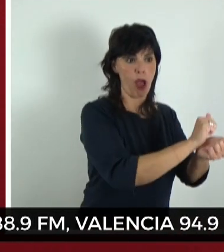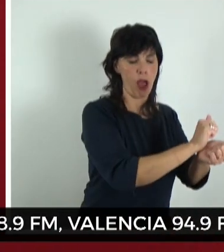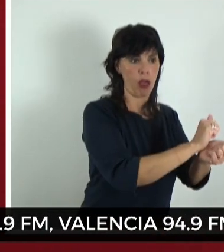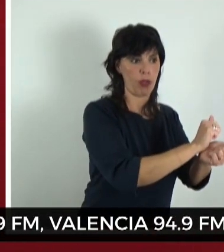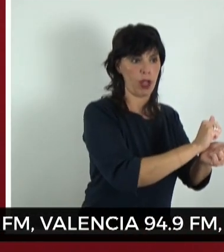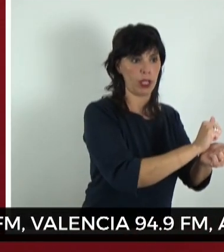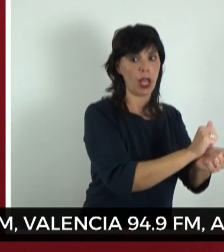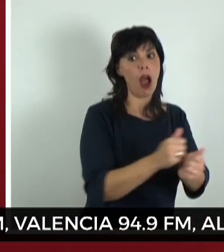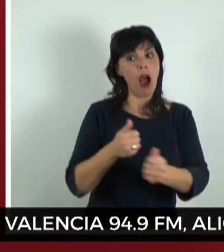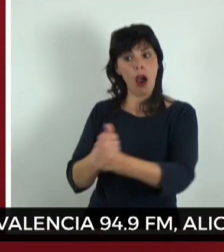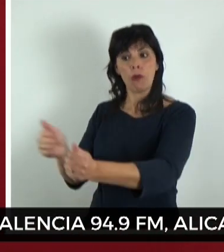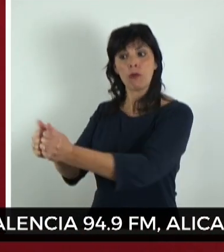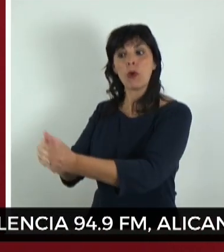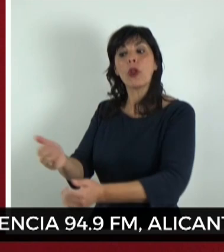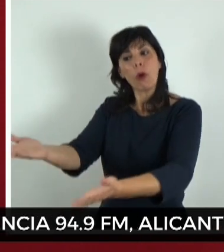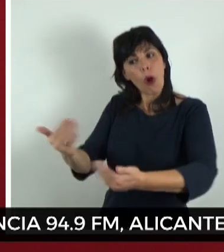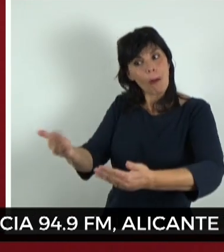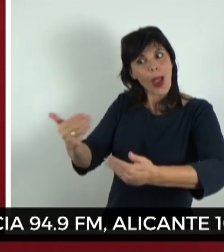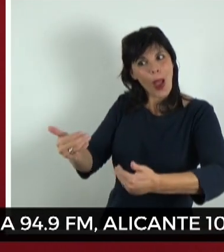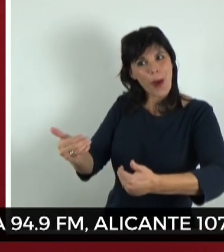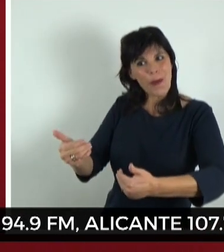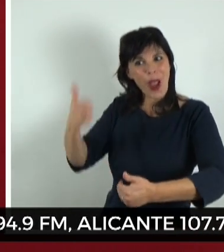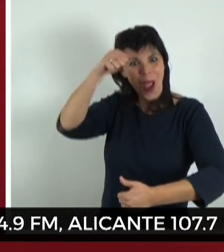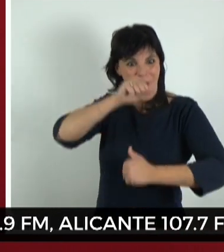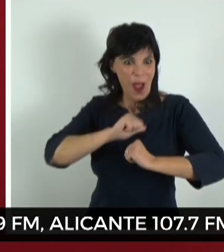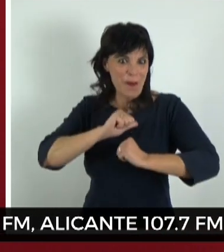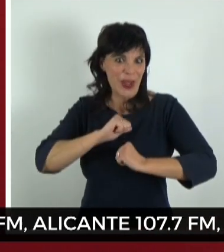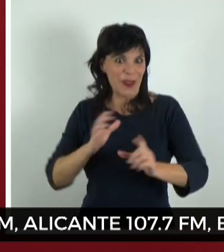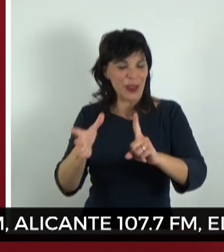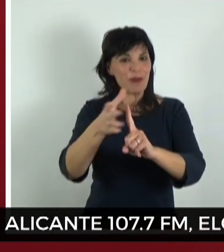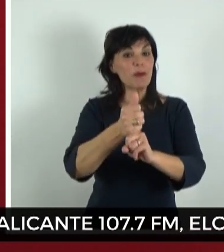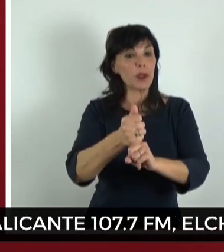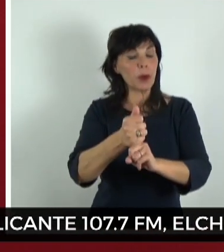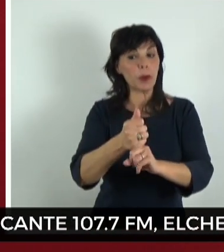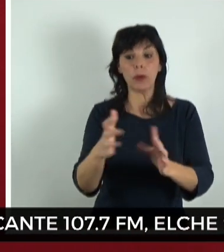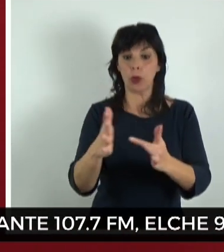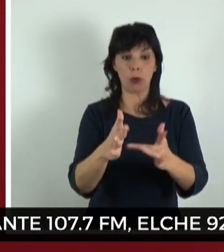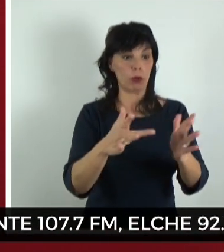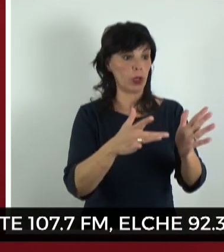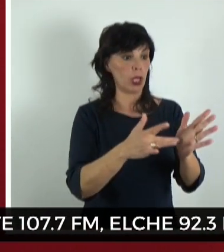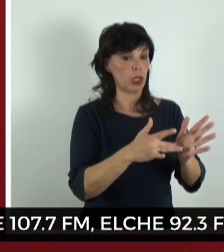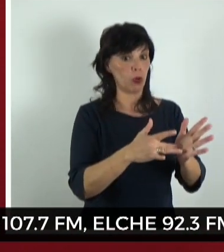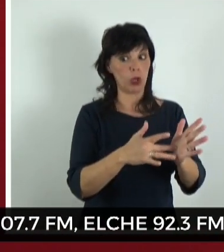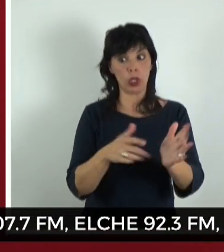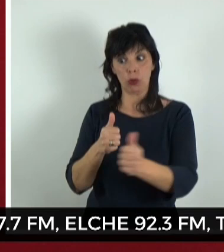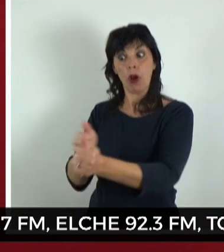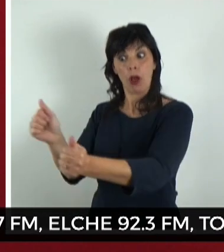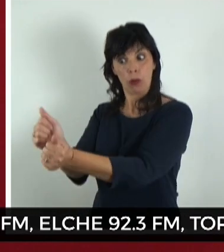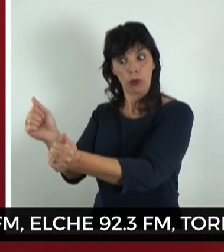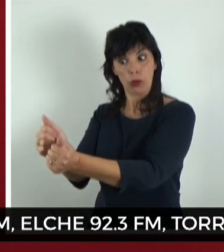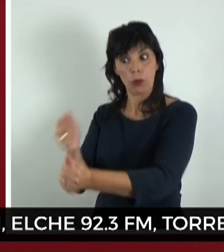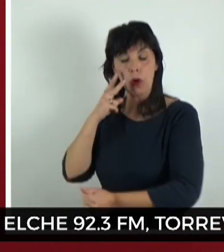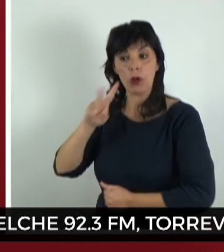Biblia en Juan capítulo 1 que cuando Jesucristo vio a Simón, le